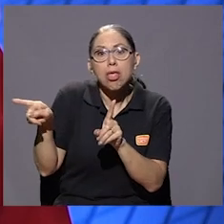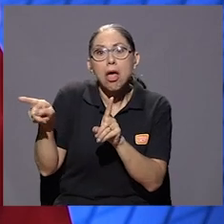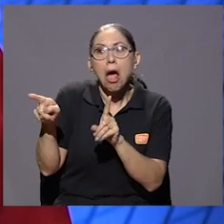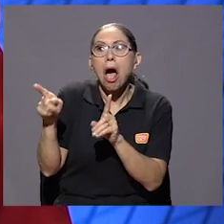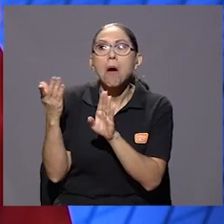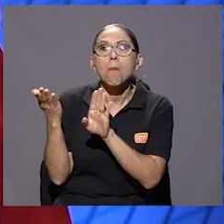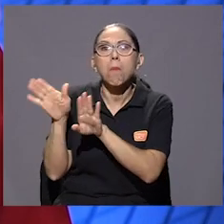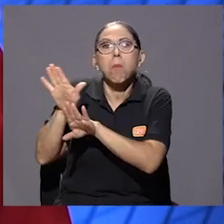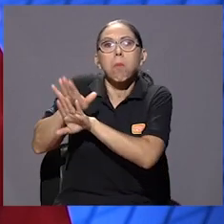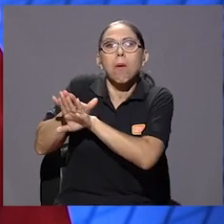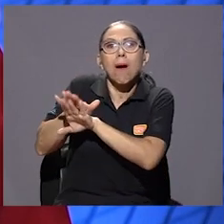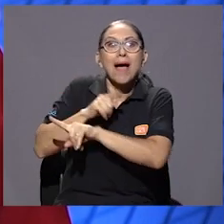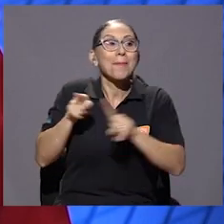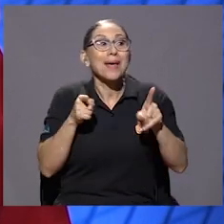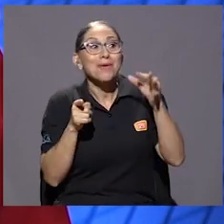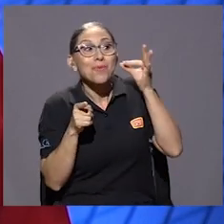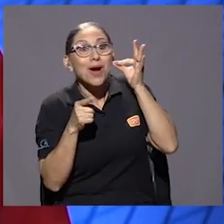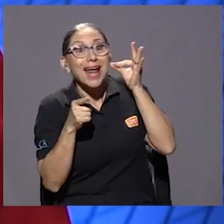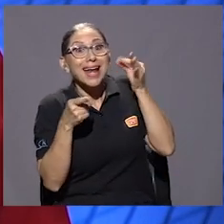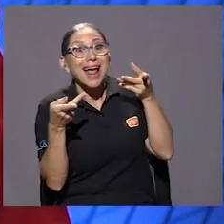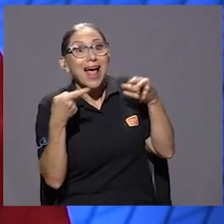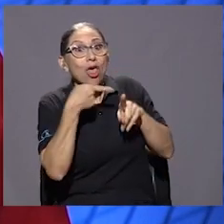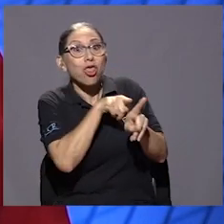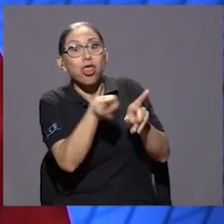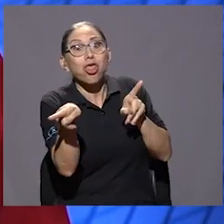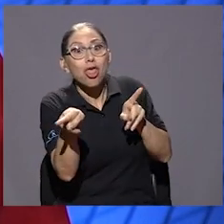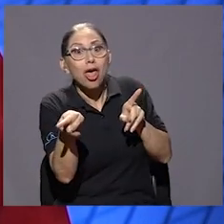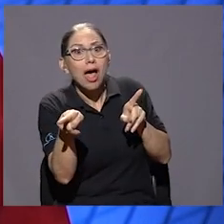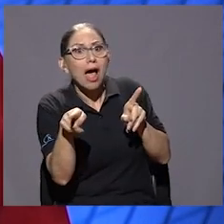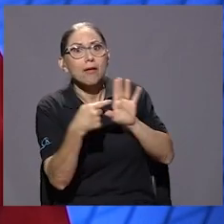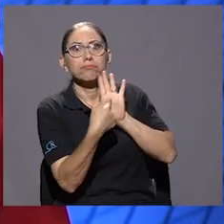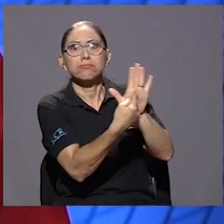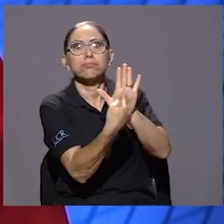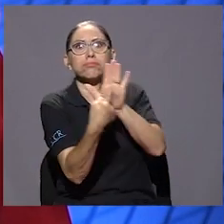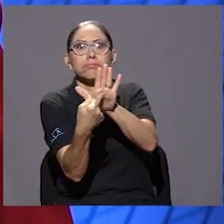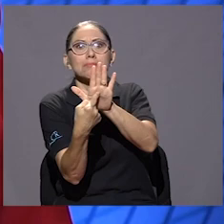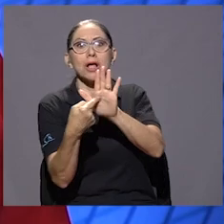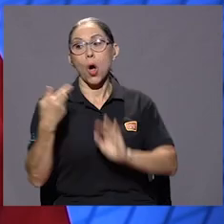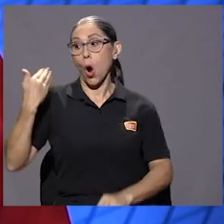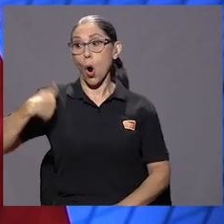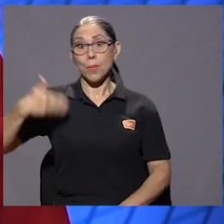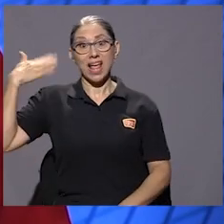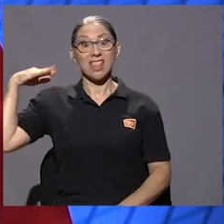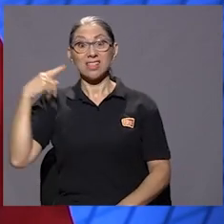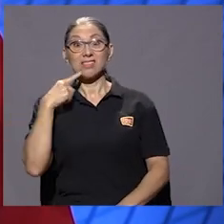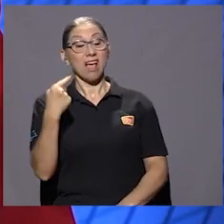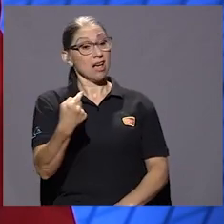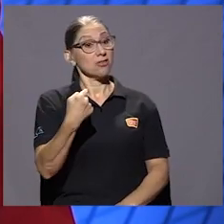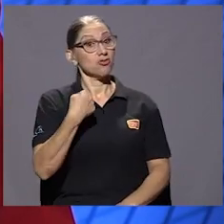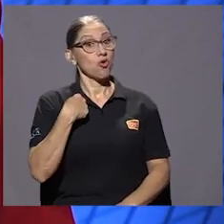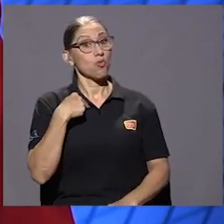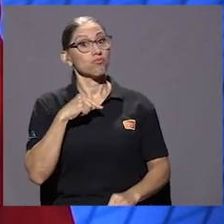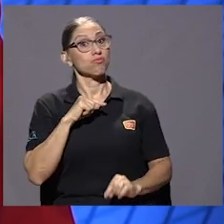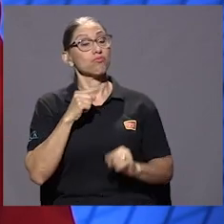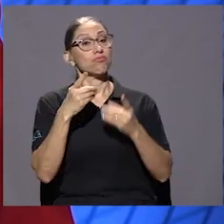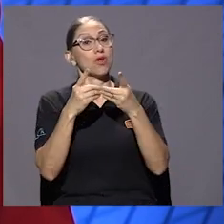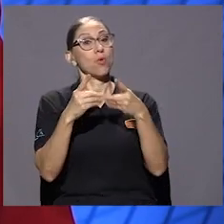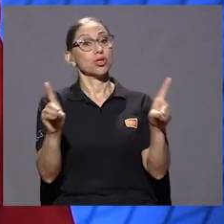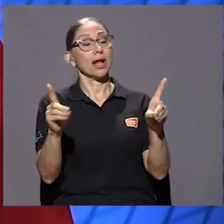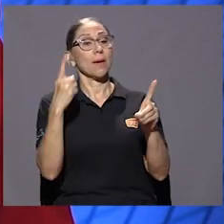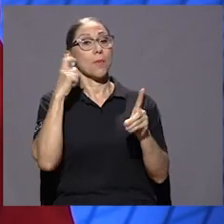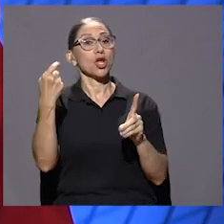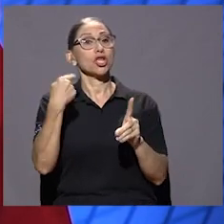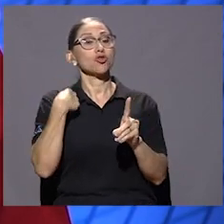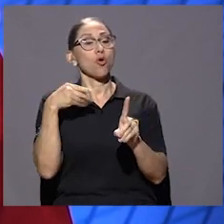el de las damas no. El varón decía, yo me vengo a divorciar porque fui infiel en aquellos años. Me imagino, y